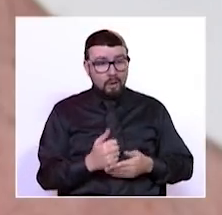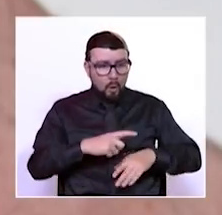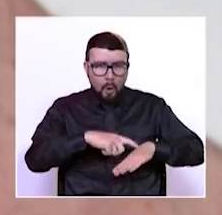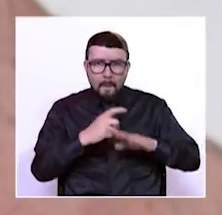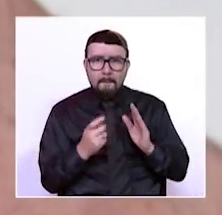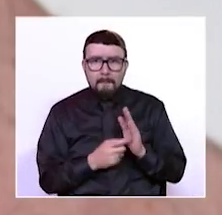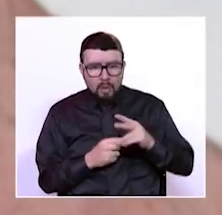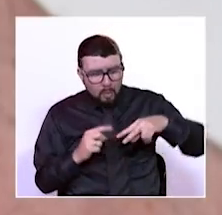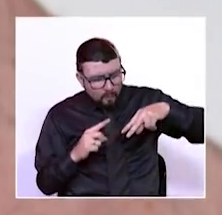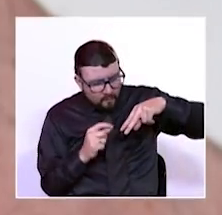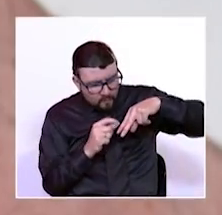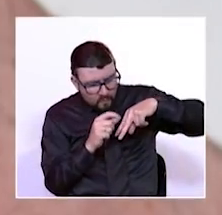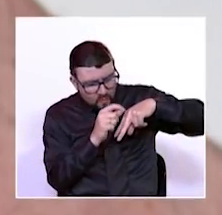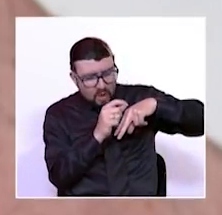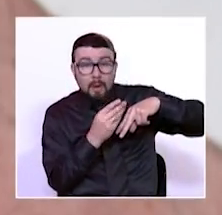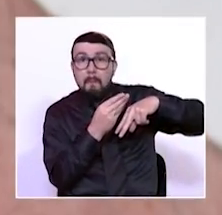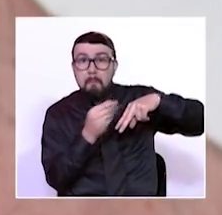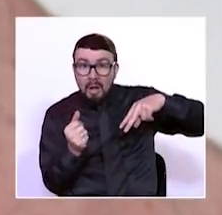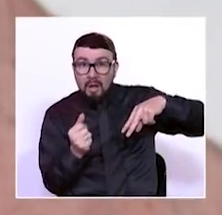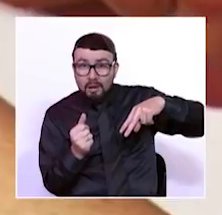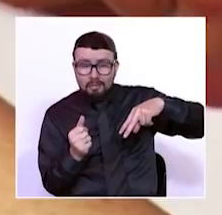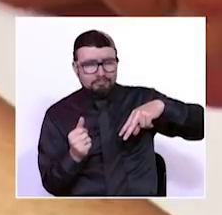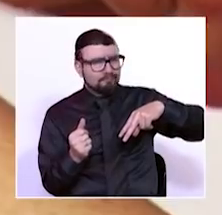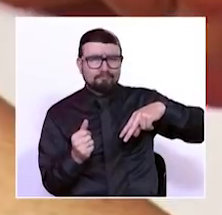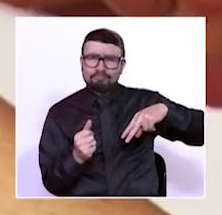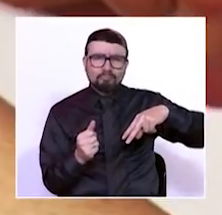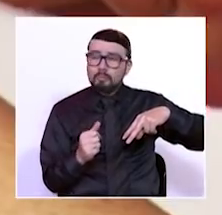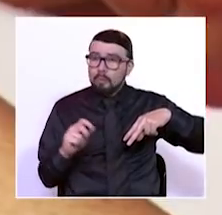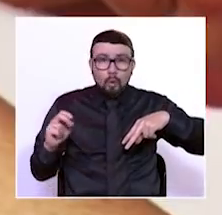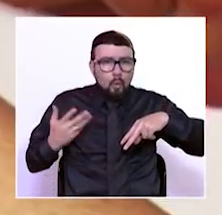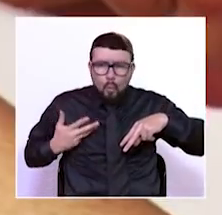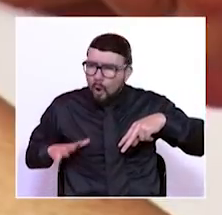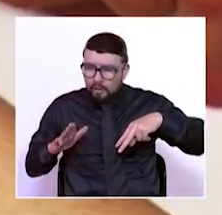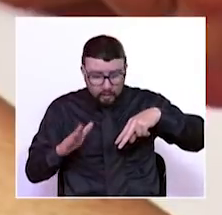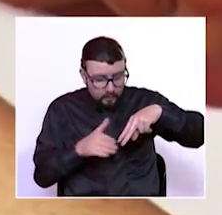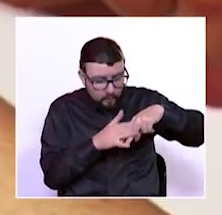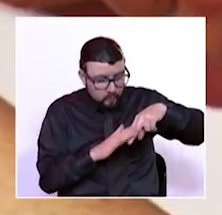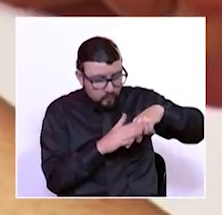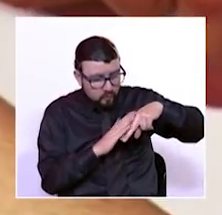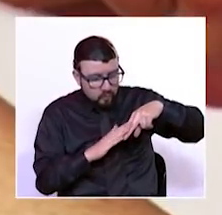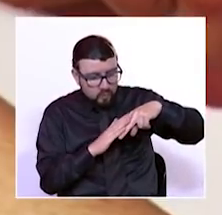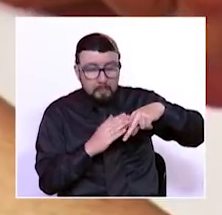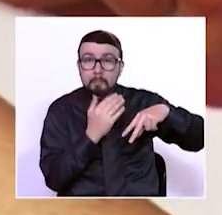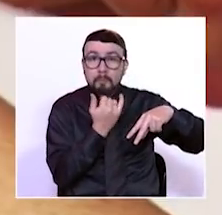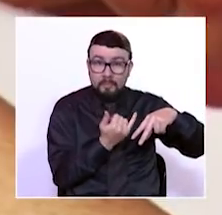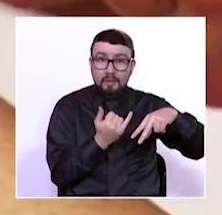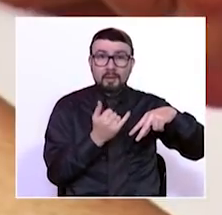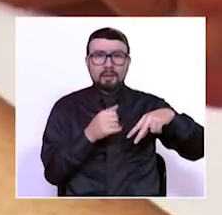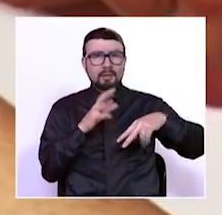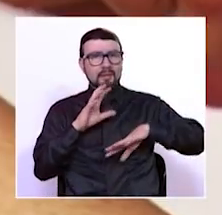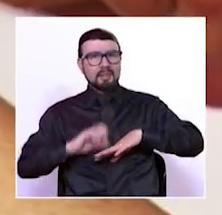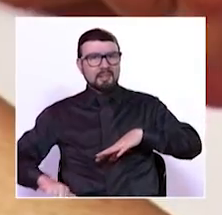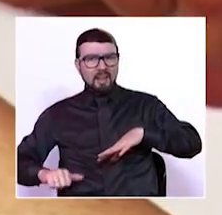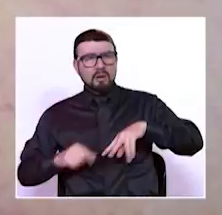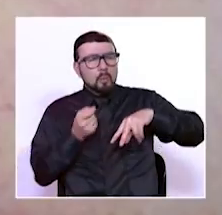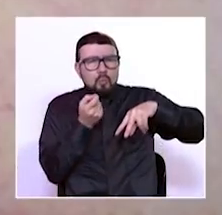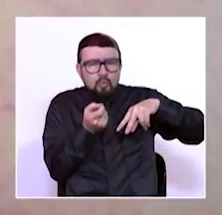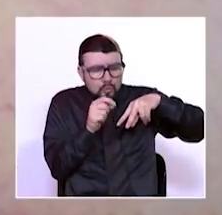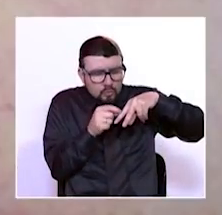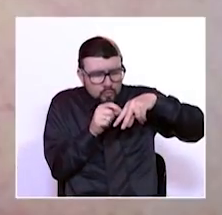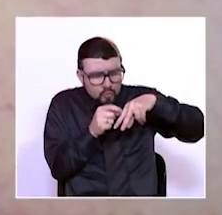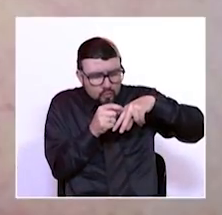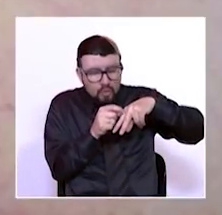ninguna crema, ungüento o tintura va a quitar las venas varices por chiquiticas que